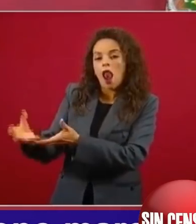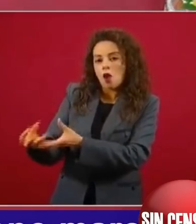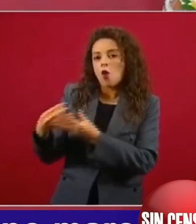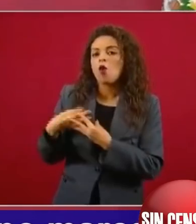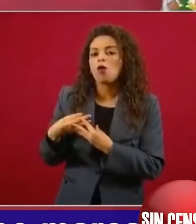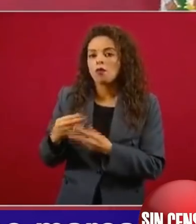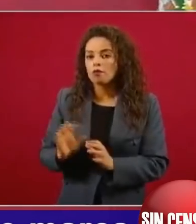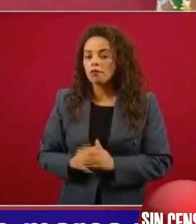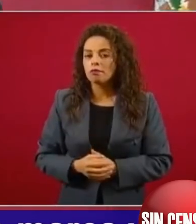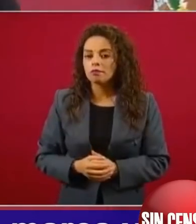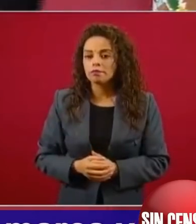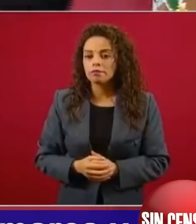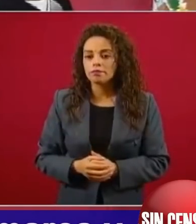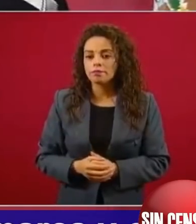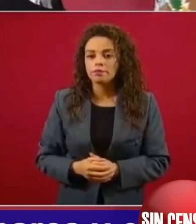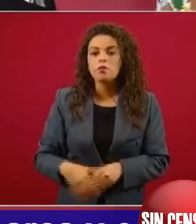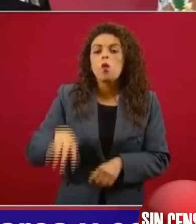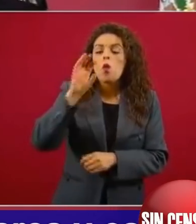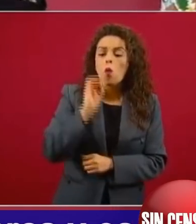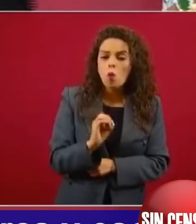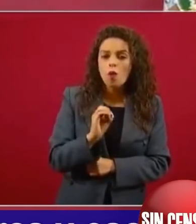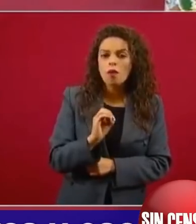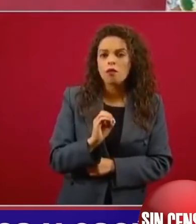O con el presidente municipal